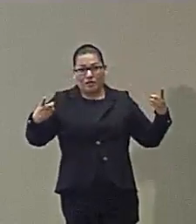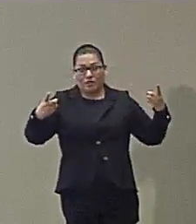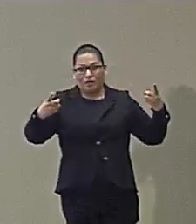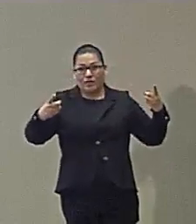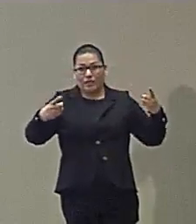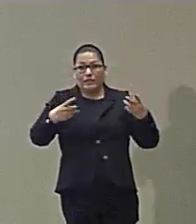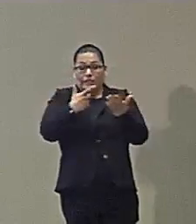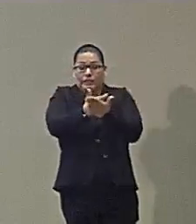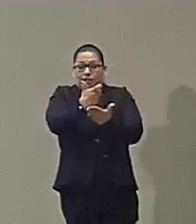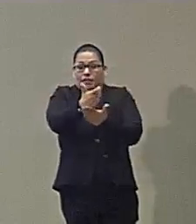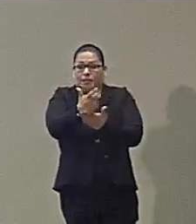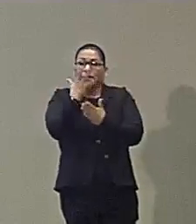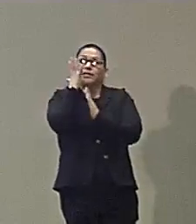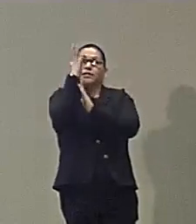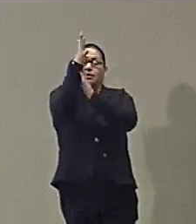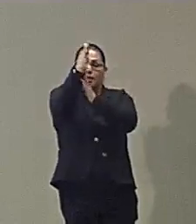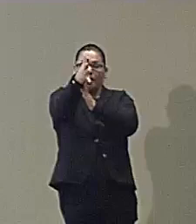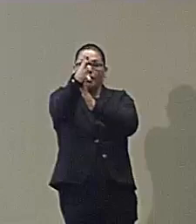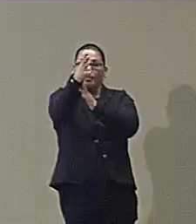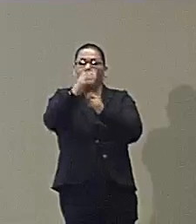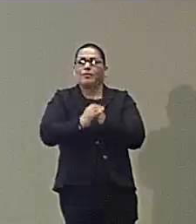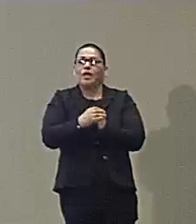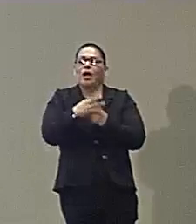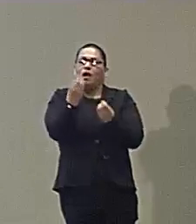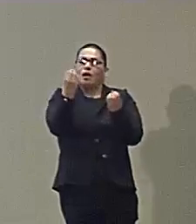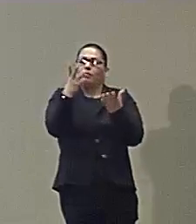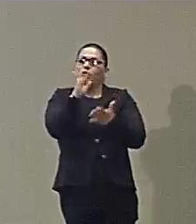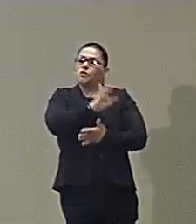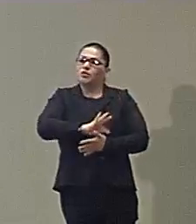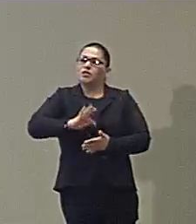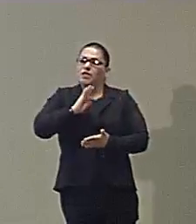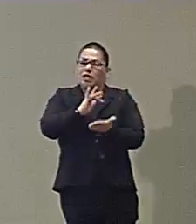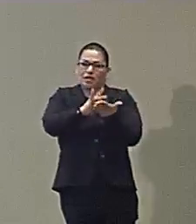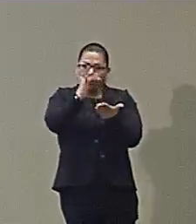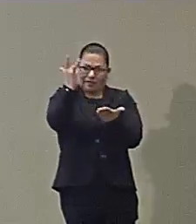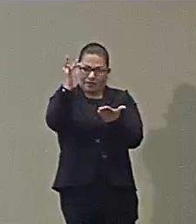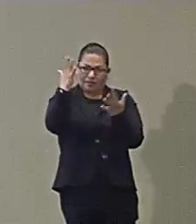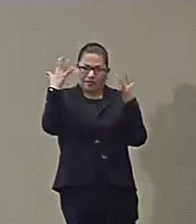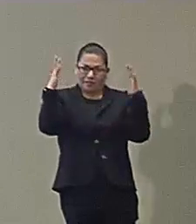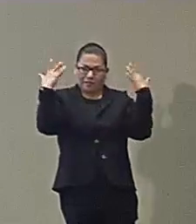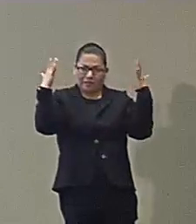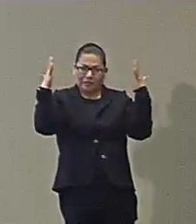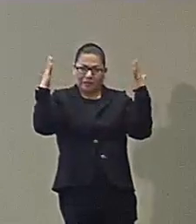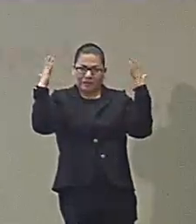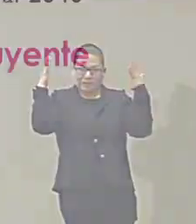sustentable y la economía muchas felicidades y muchas gracias